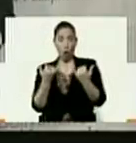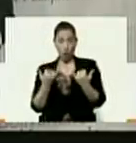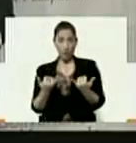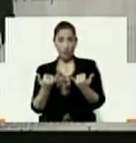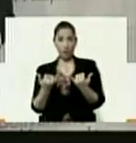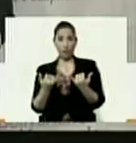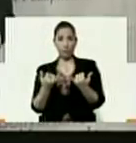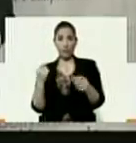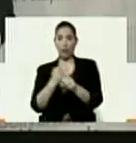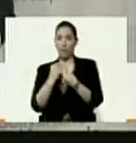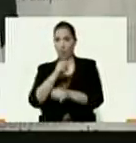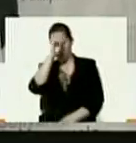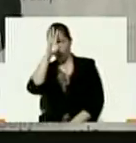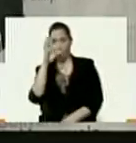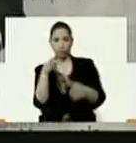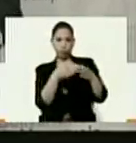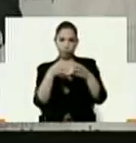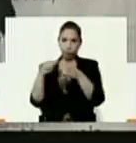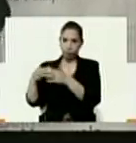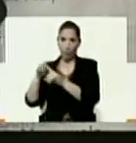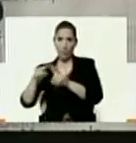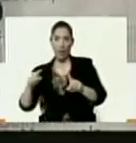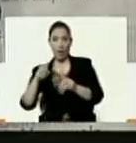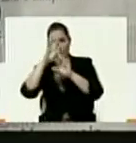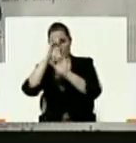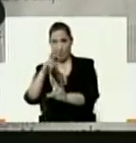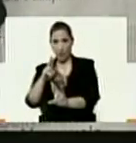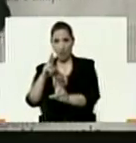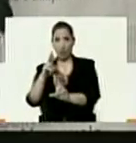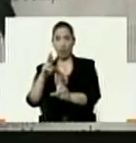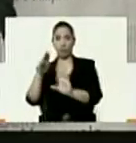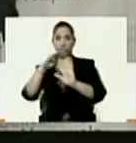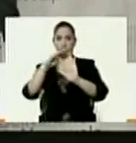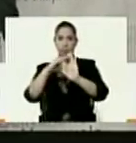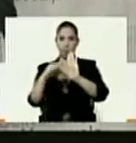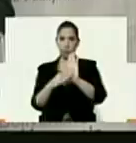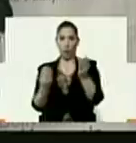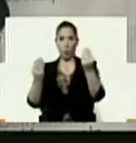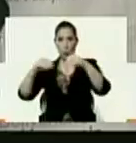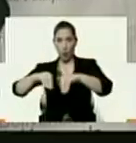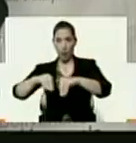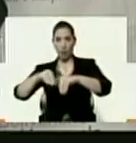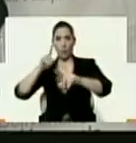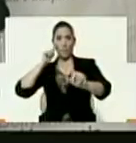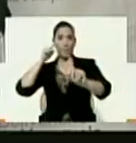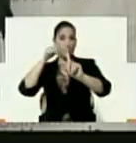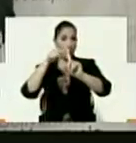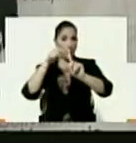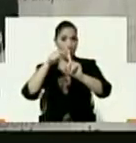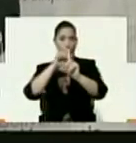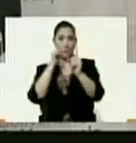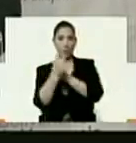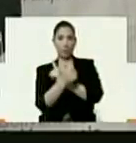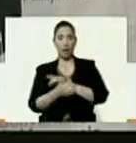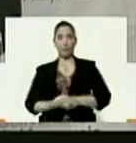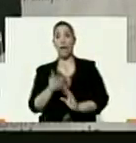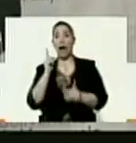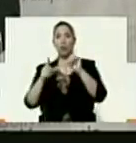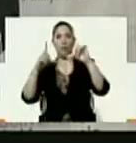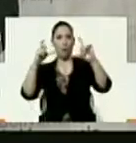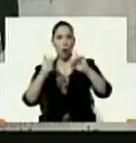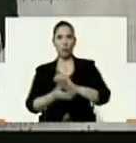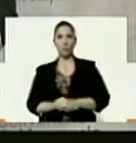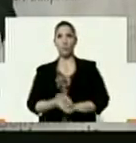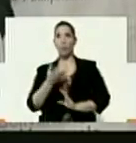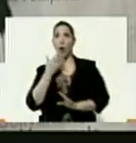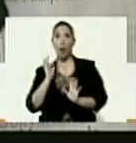haga de manera organizada para que se respeten los parámetros establecidos desde el punto de vista ambiental. Así que algunas fotografías